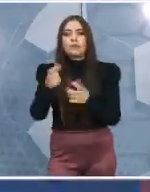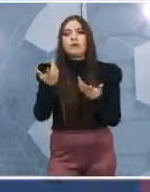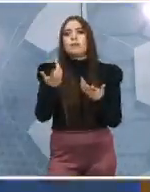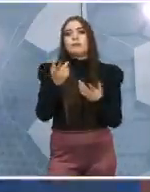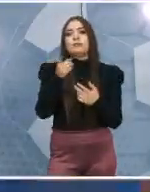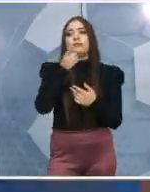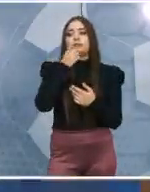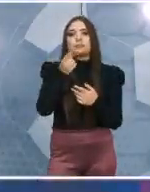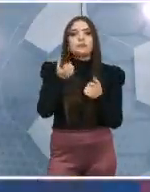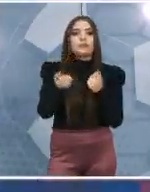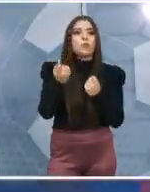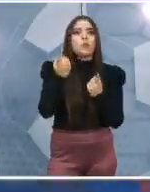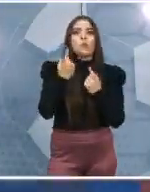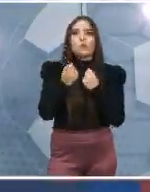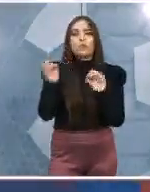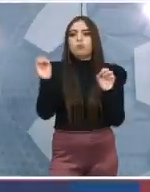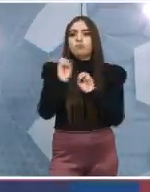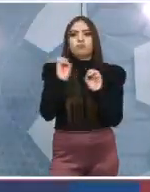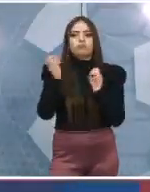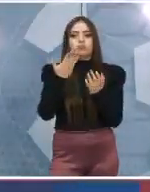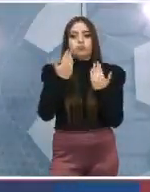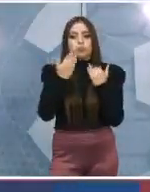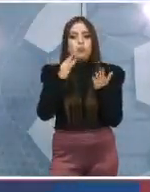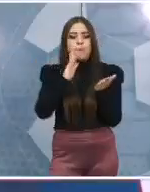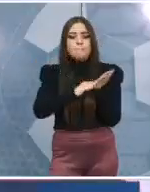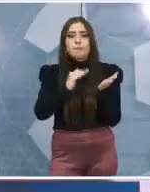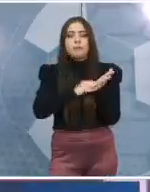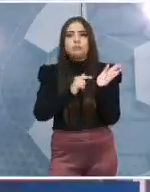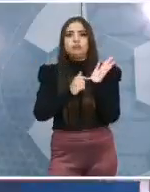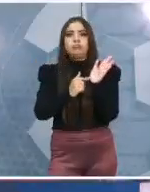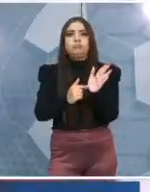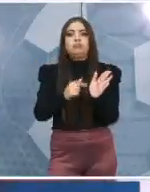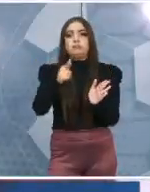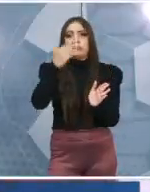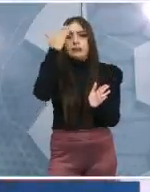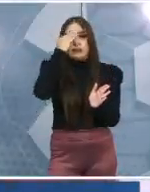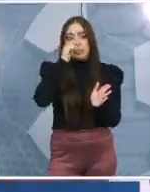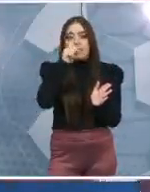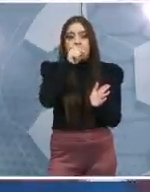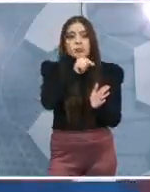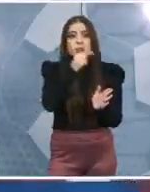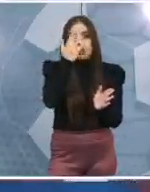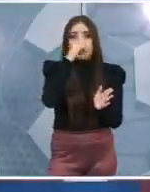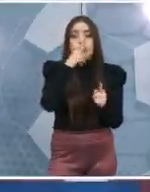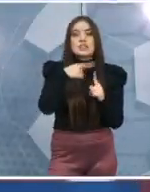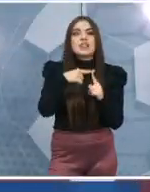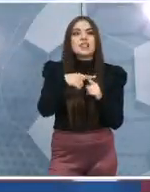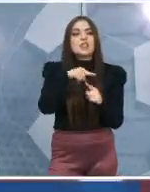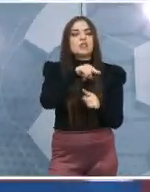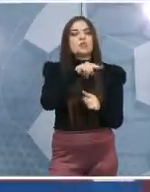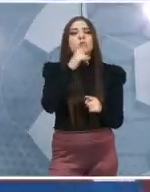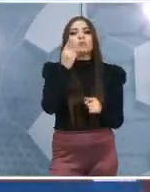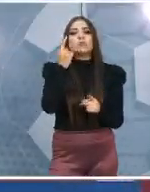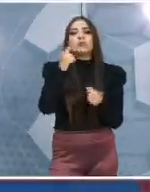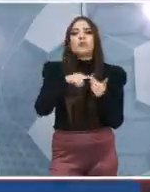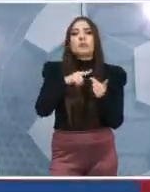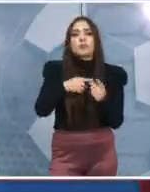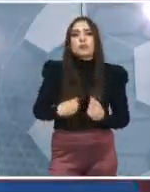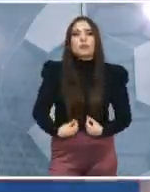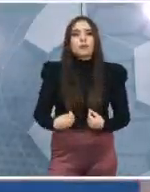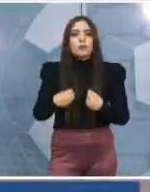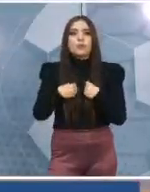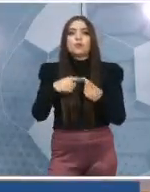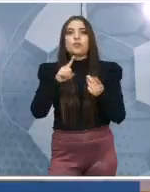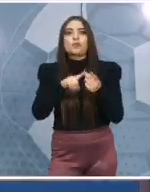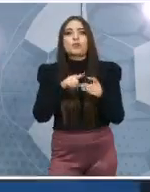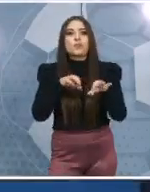aprehensión o de cateo, es en primer lugar hacerle saber a su víctima que saben quién es, dónde vive y trabaja, para de esta manera sembrar el